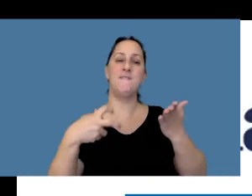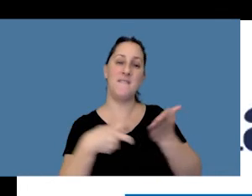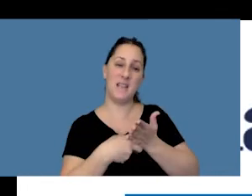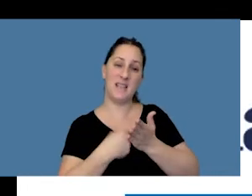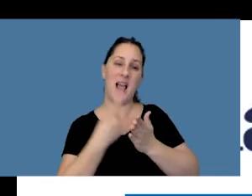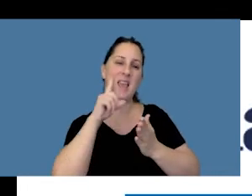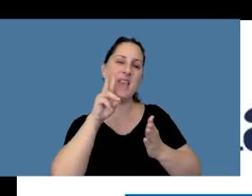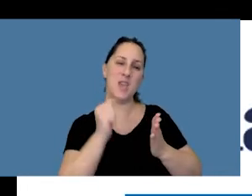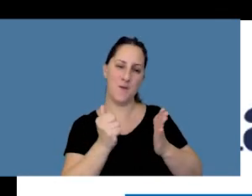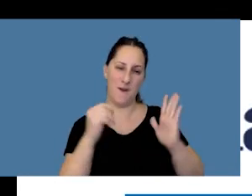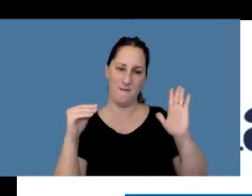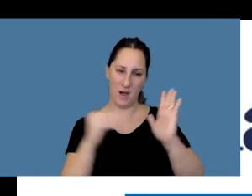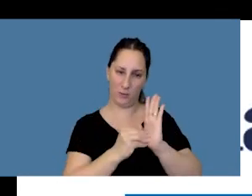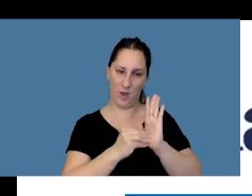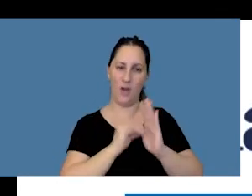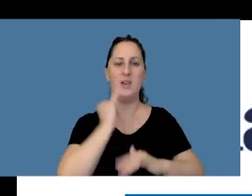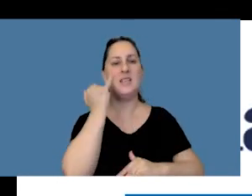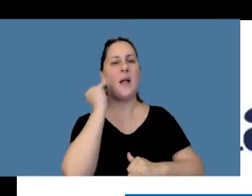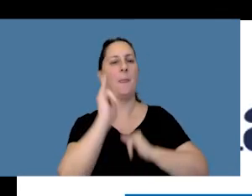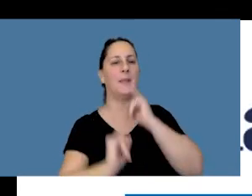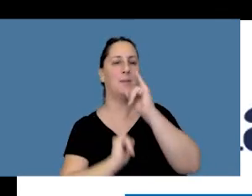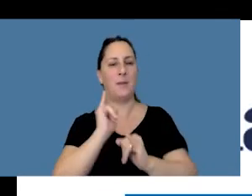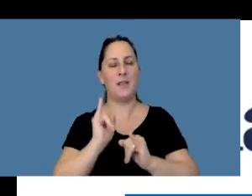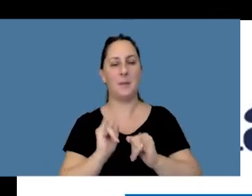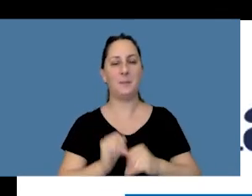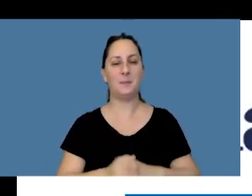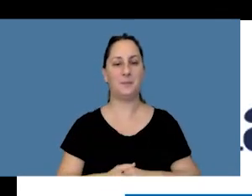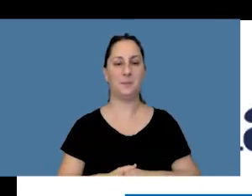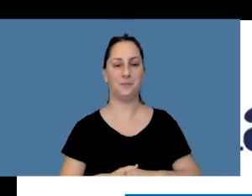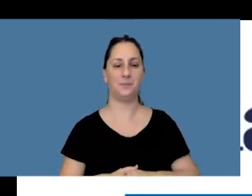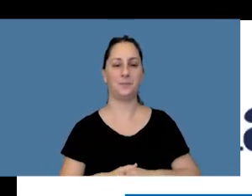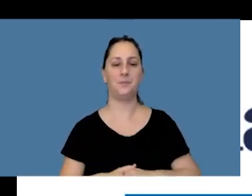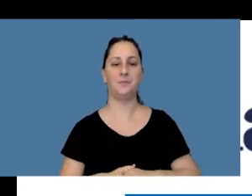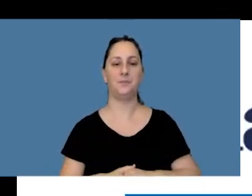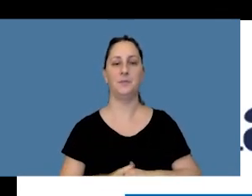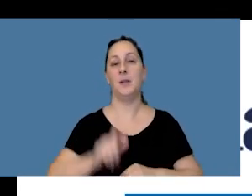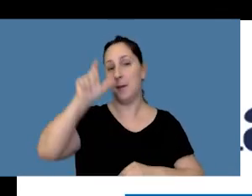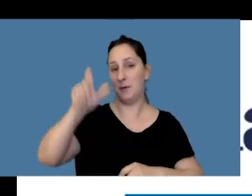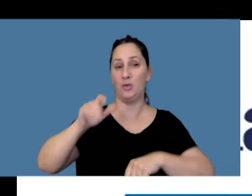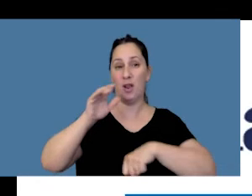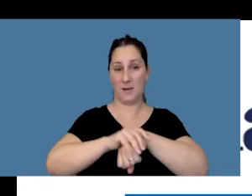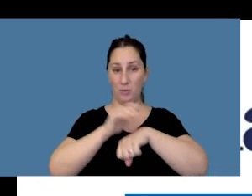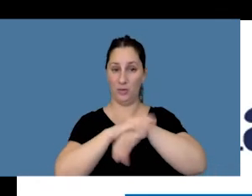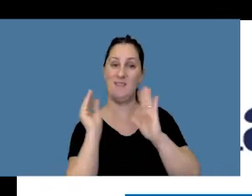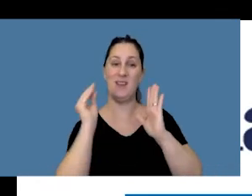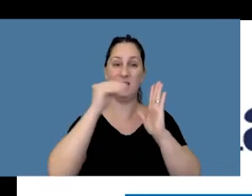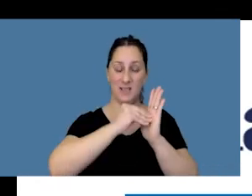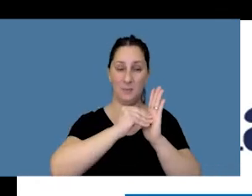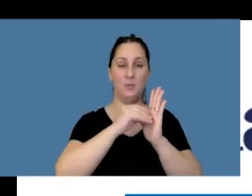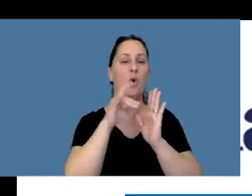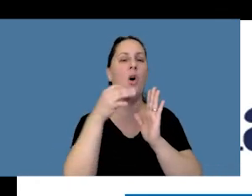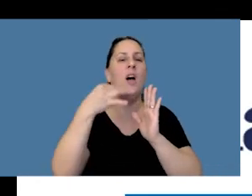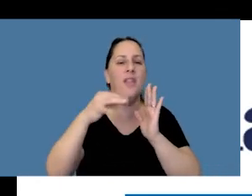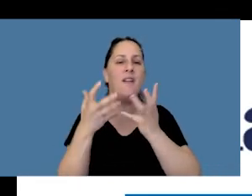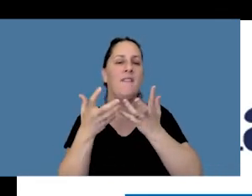y discriminado. Ya les expliqué cómo, digamos, el proveedor responsable inscripto tiene que operar.